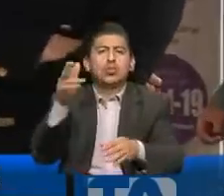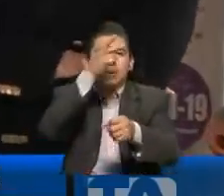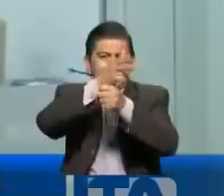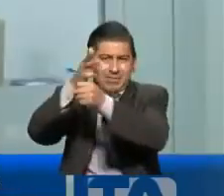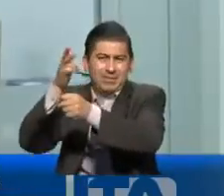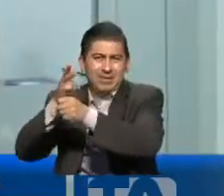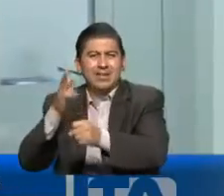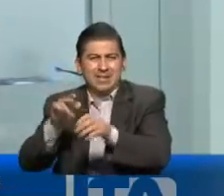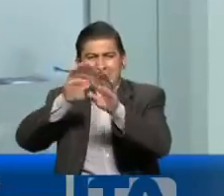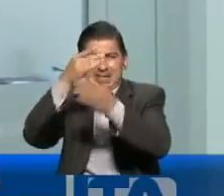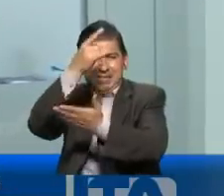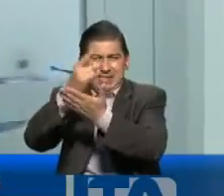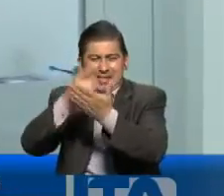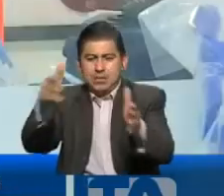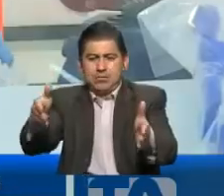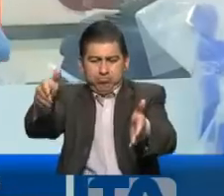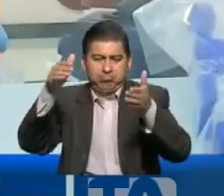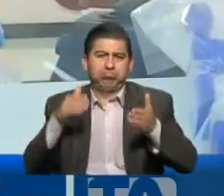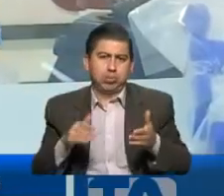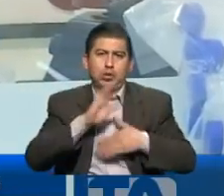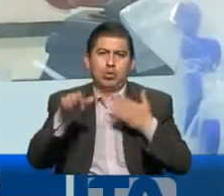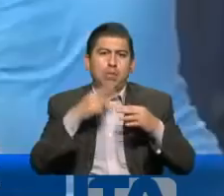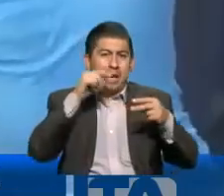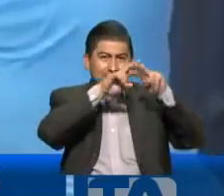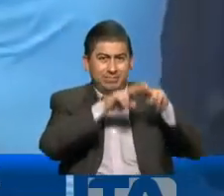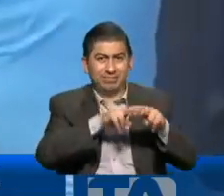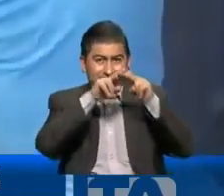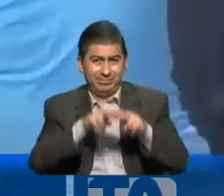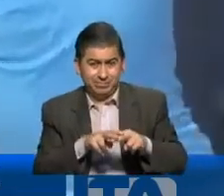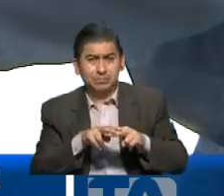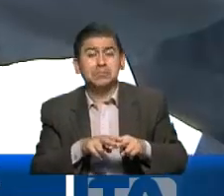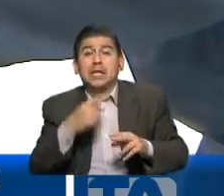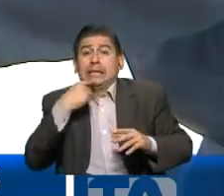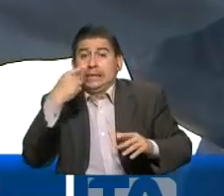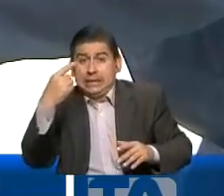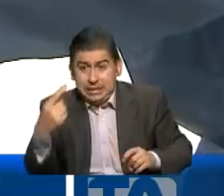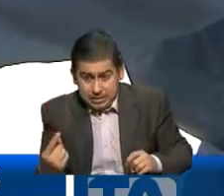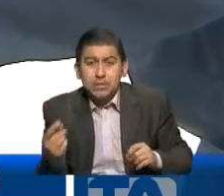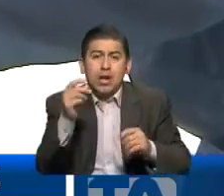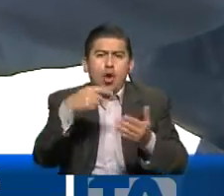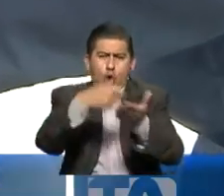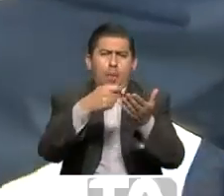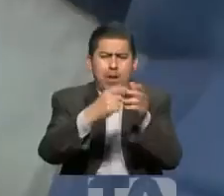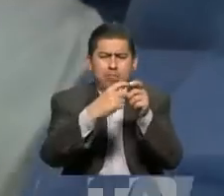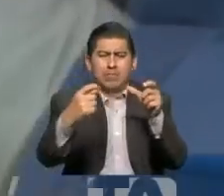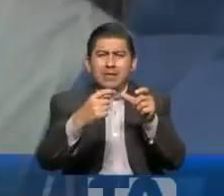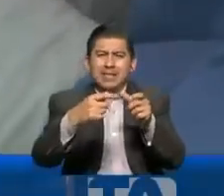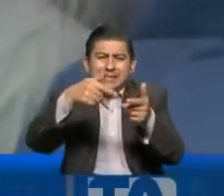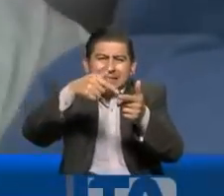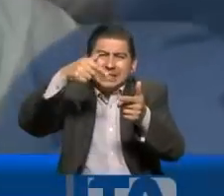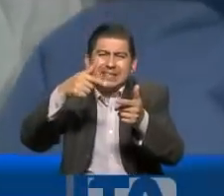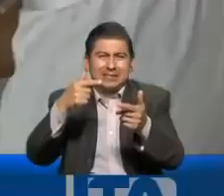su casa. El caso de peculado por esta adquisición de pruebas para detección de COVID, supuestamente con sobreprecio y en medio de